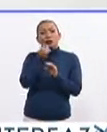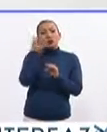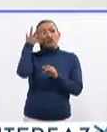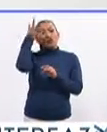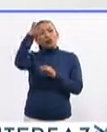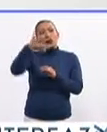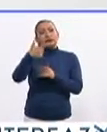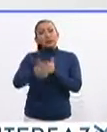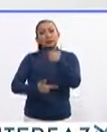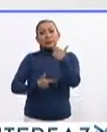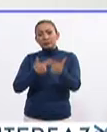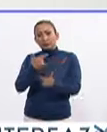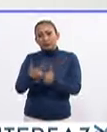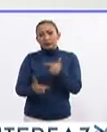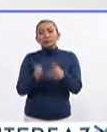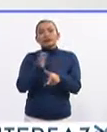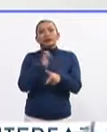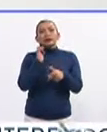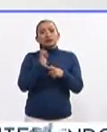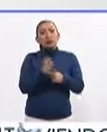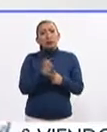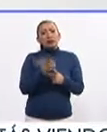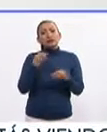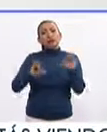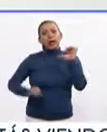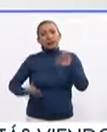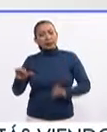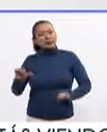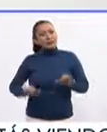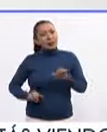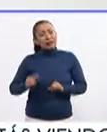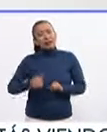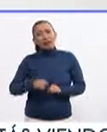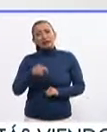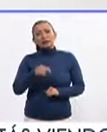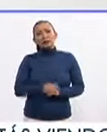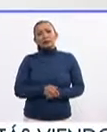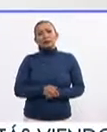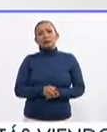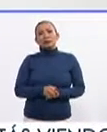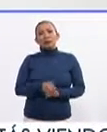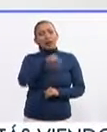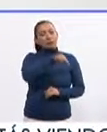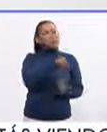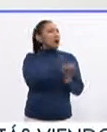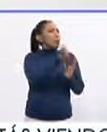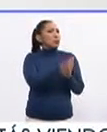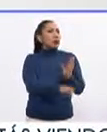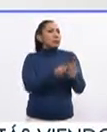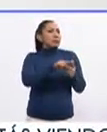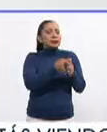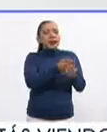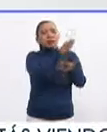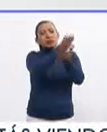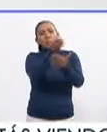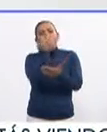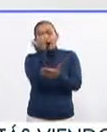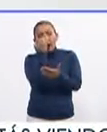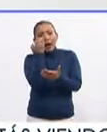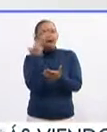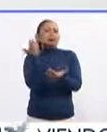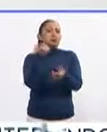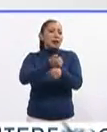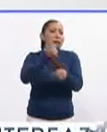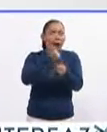futuras generaciones, y entonces las actividades de Atsala pues van desde ir a escuelas primarias, jardines